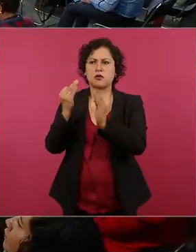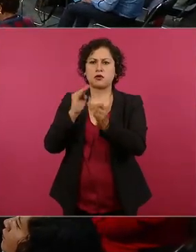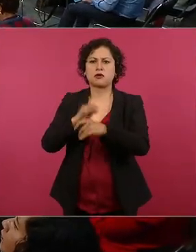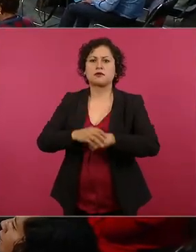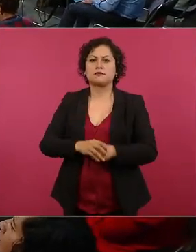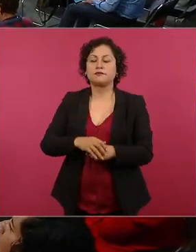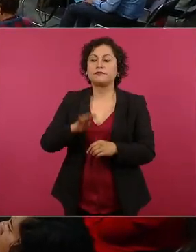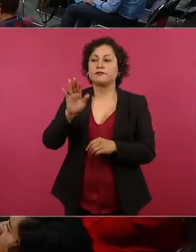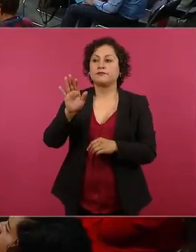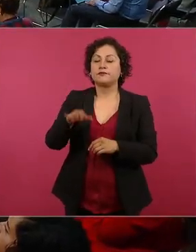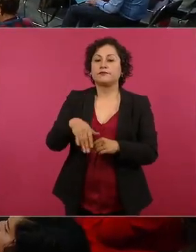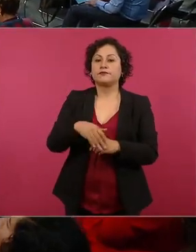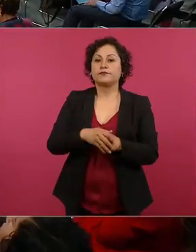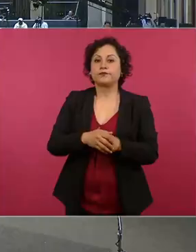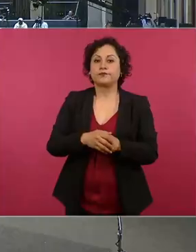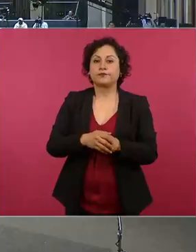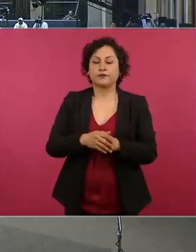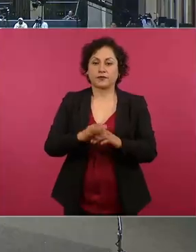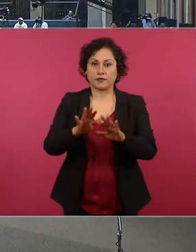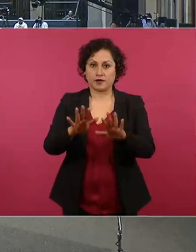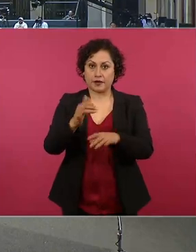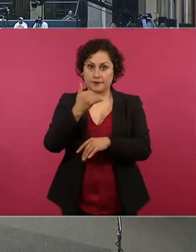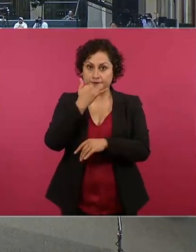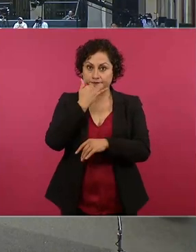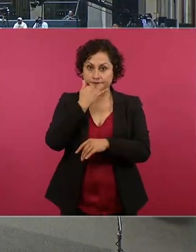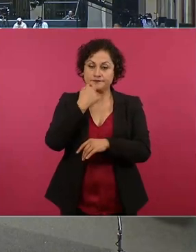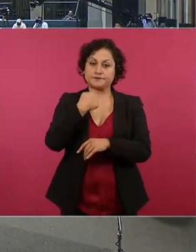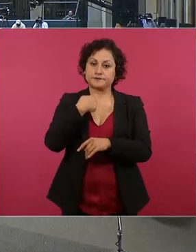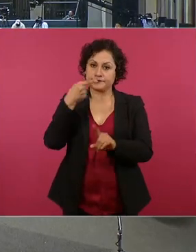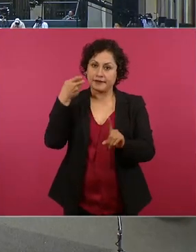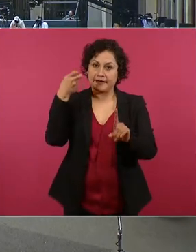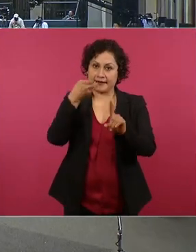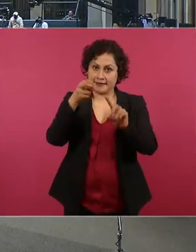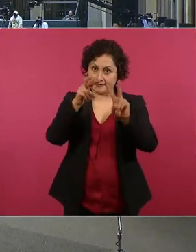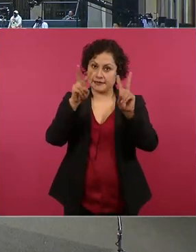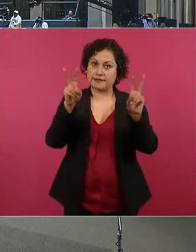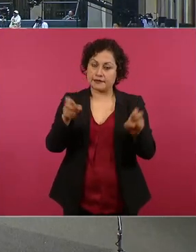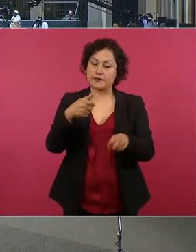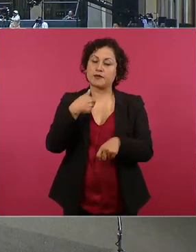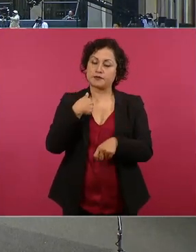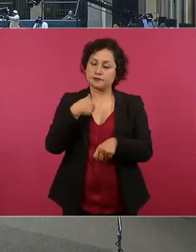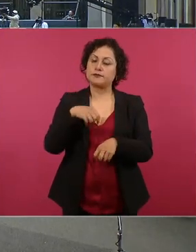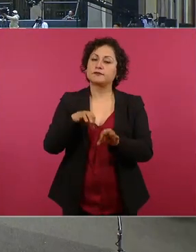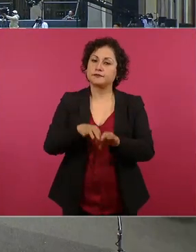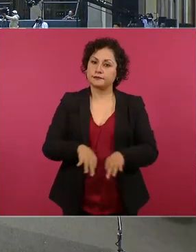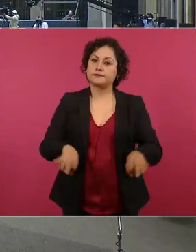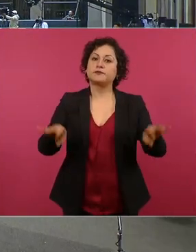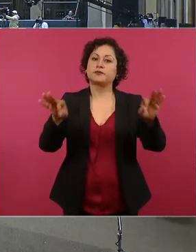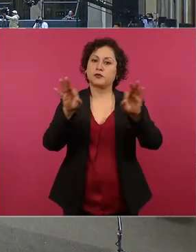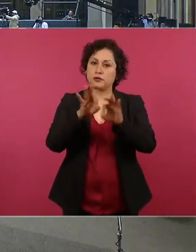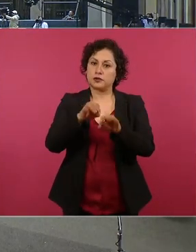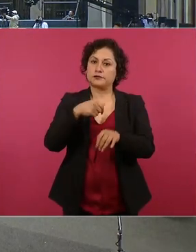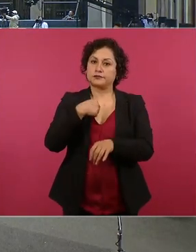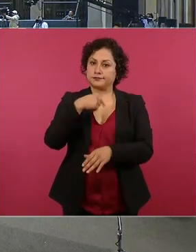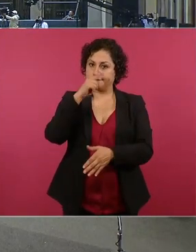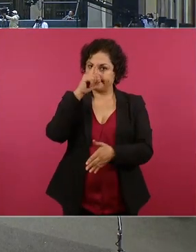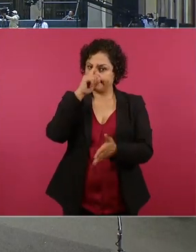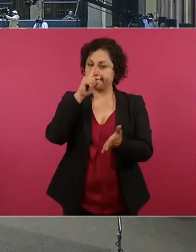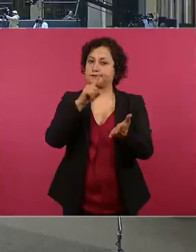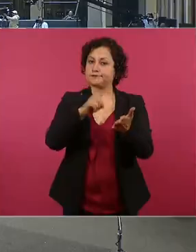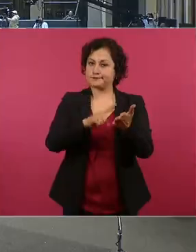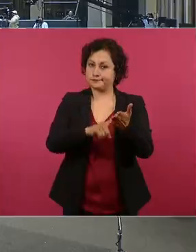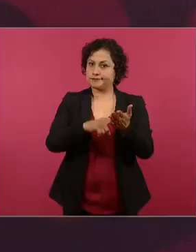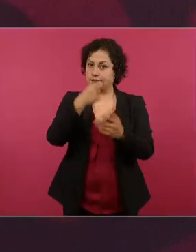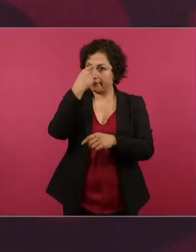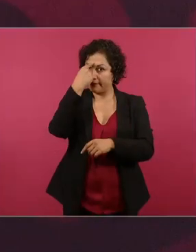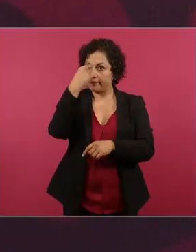presidente. No, pero es que a mí me importa el tema bastante, me importa mucho,